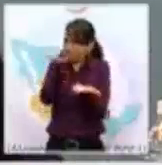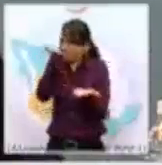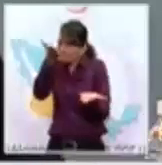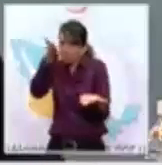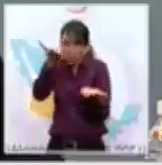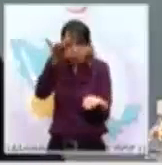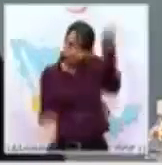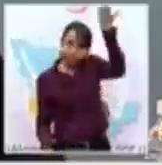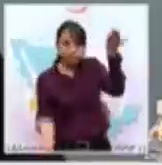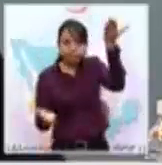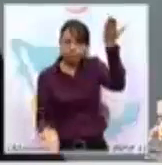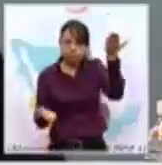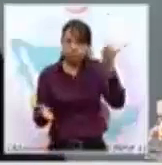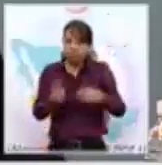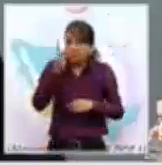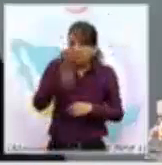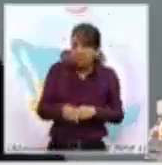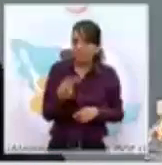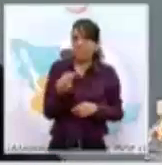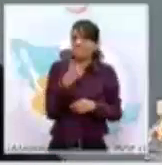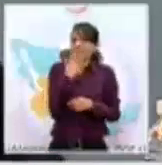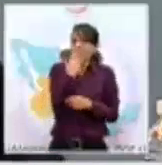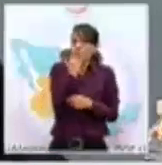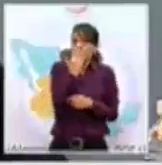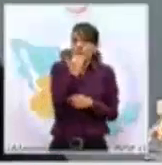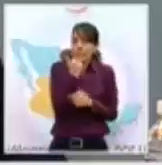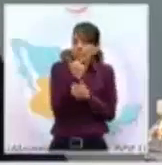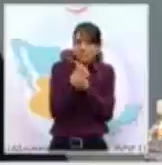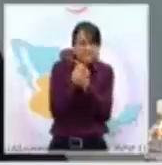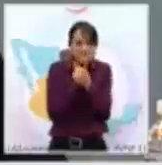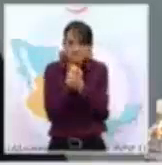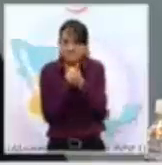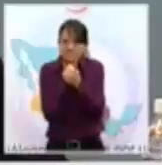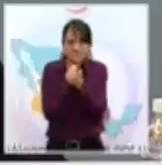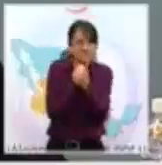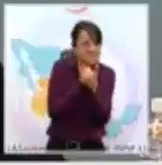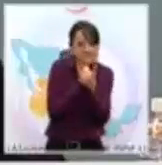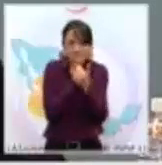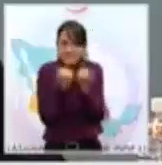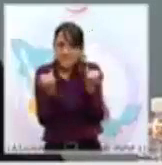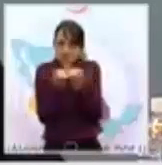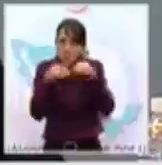parejamente poco competitiva en términos de aprendizajes educativos. ¿Por qué?